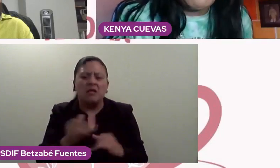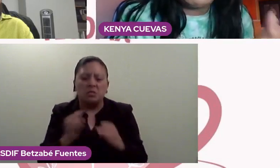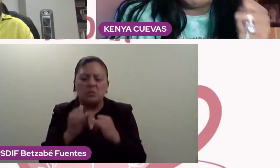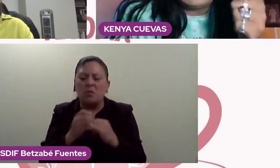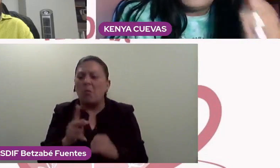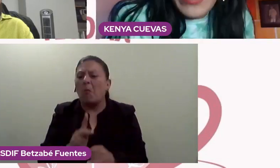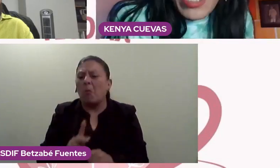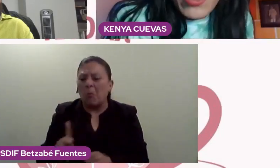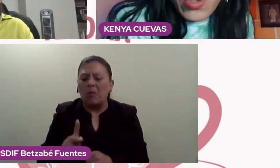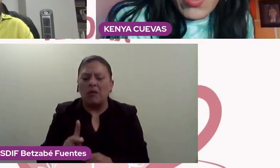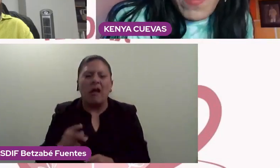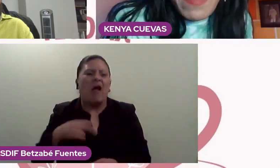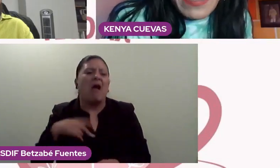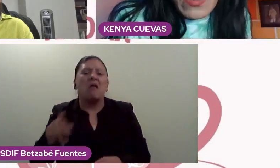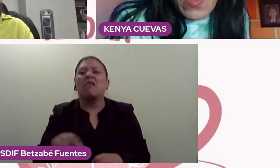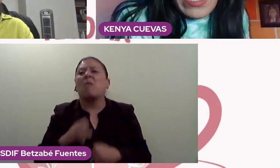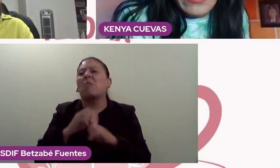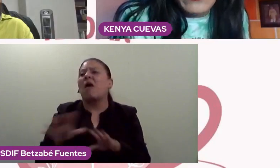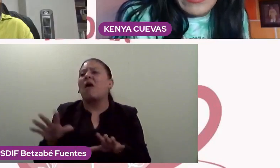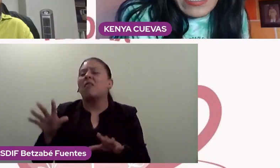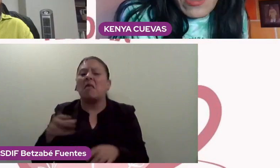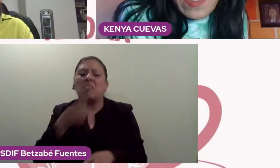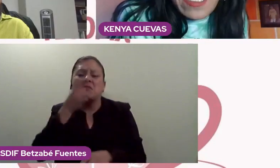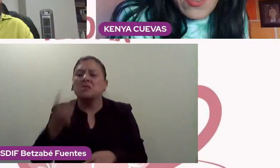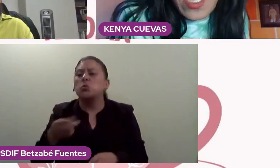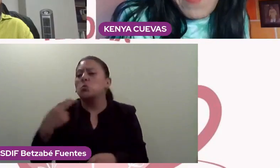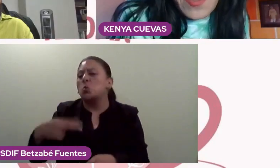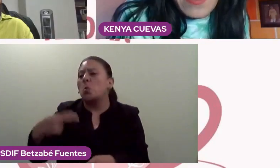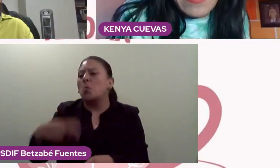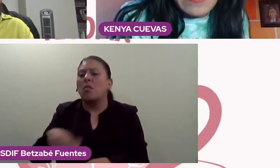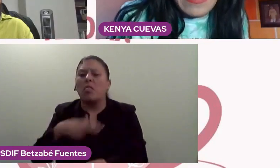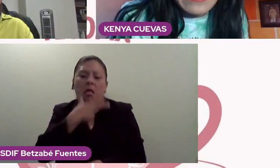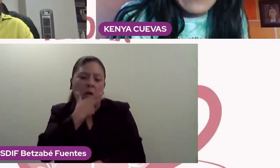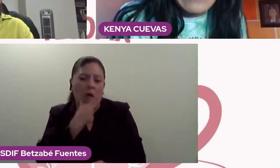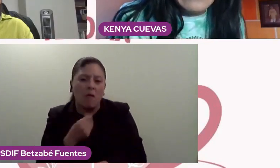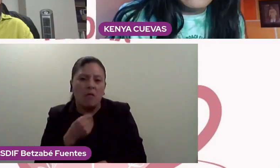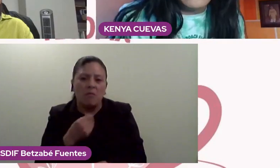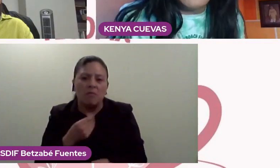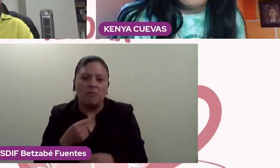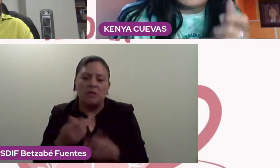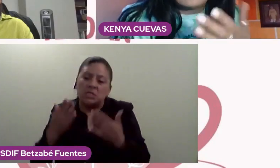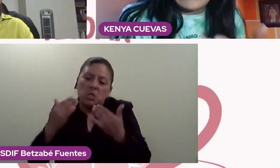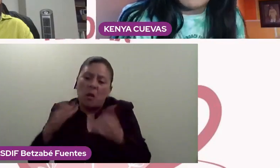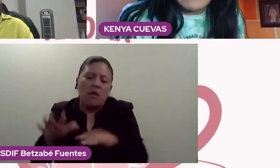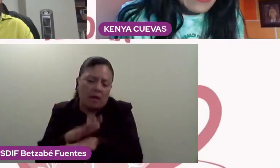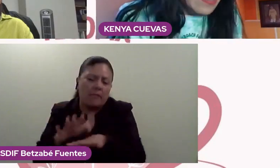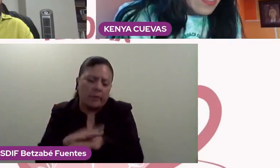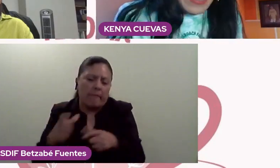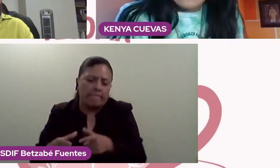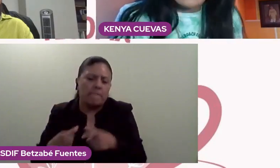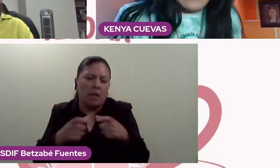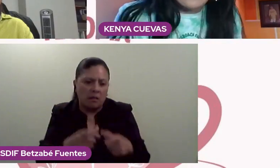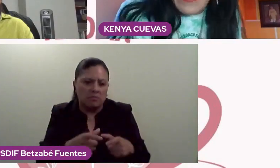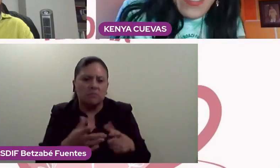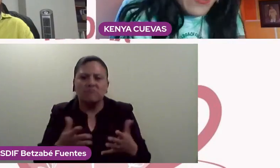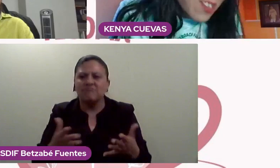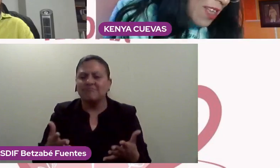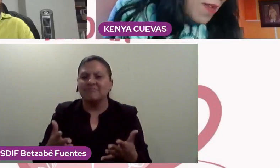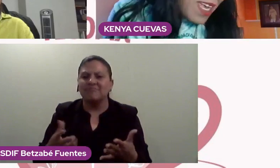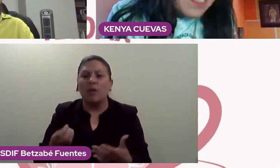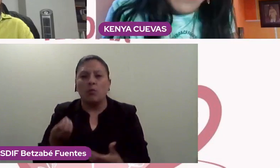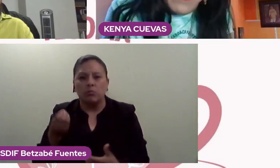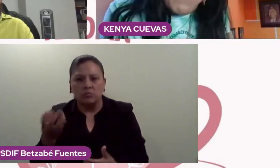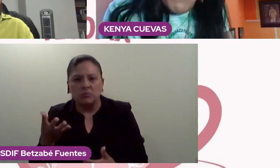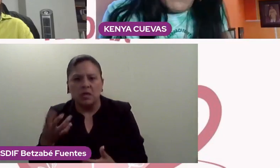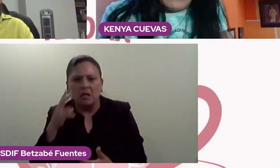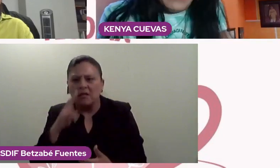exhiben, te mencionan con tu nombre masculino si es que no tienes tu cambio de identidad, ¿no? Muchas de las veces hasta saben, ¿no? Te